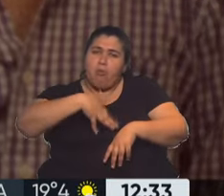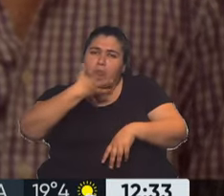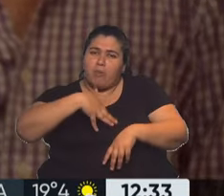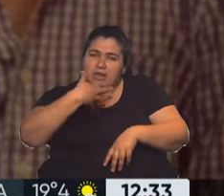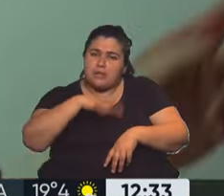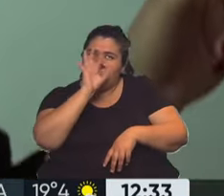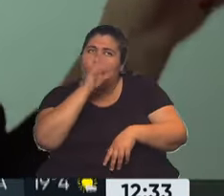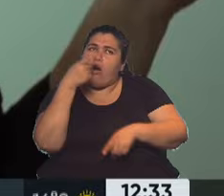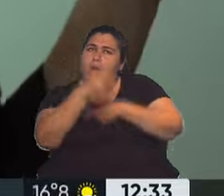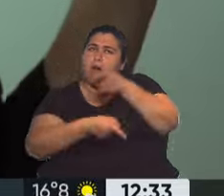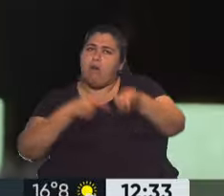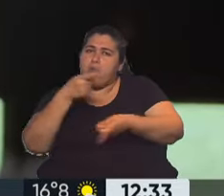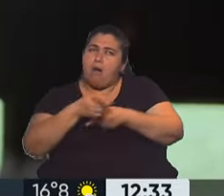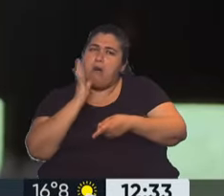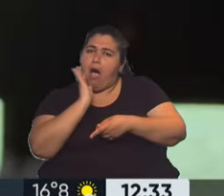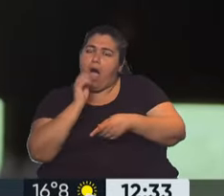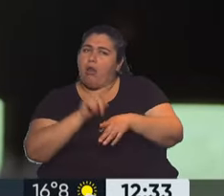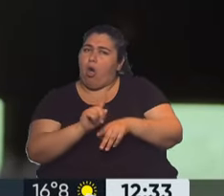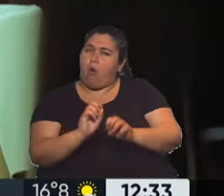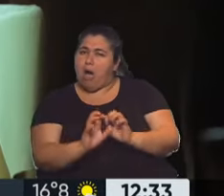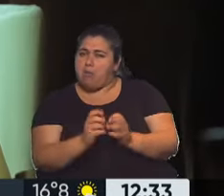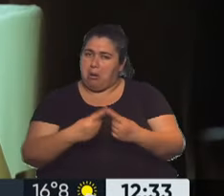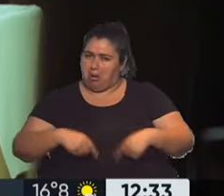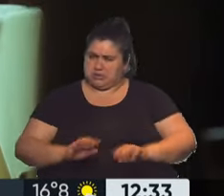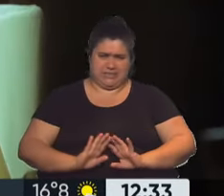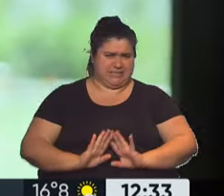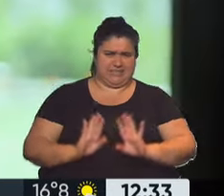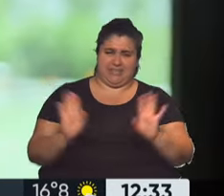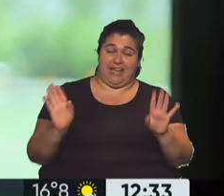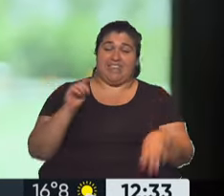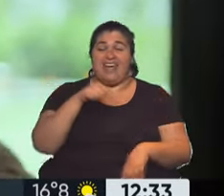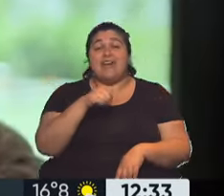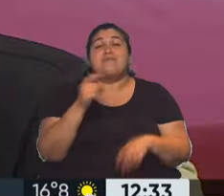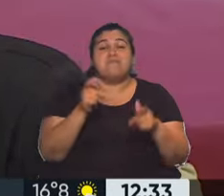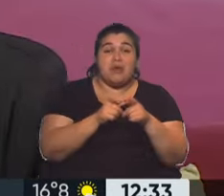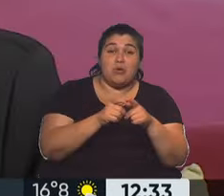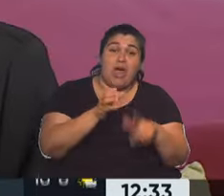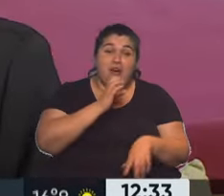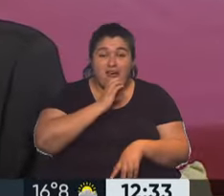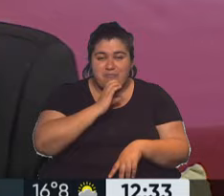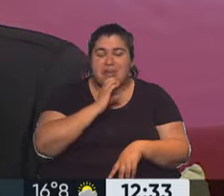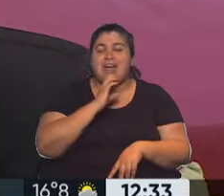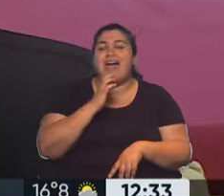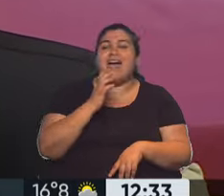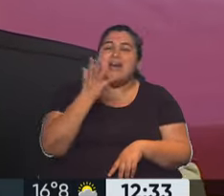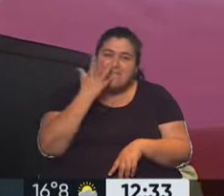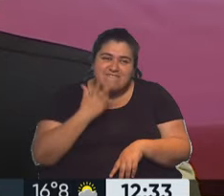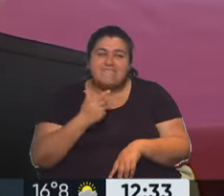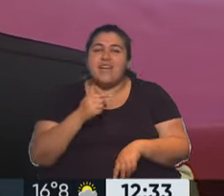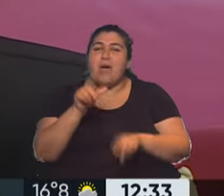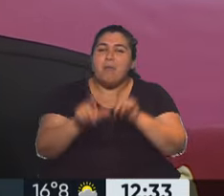hacer juicios de valor ni nada que se le parezca. Así que bueno, con esta comedia esperamos también llevarle a la gente un